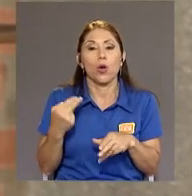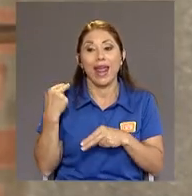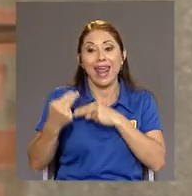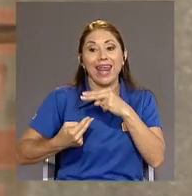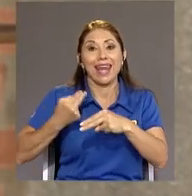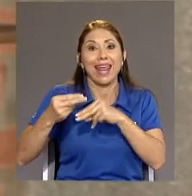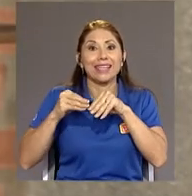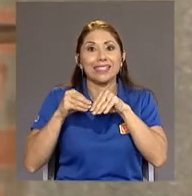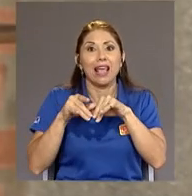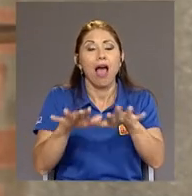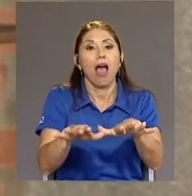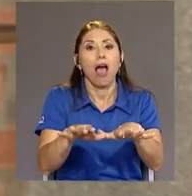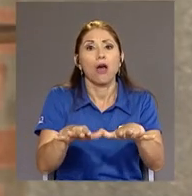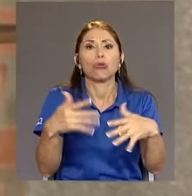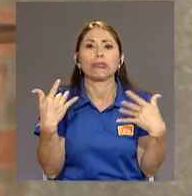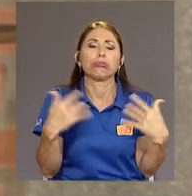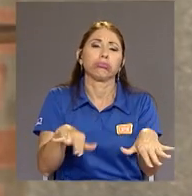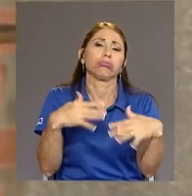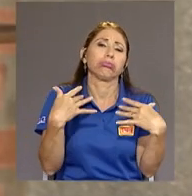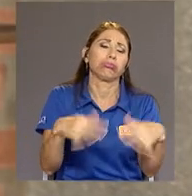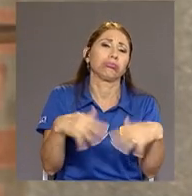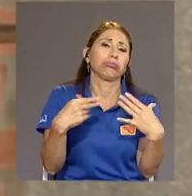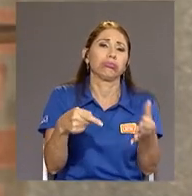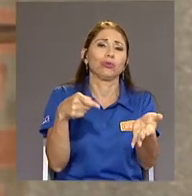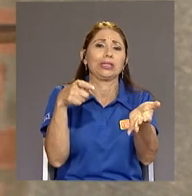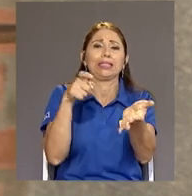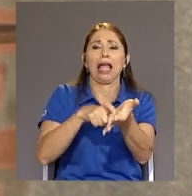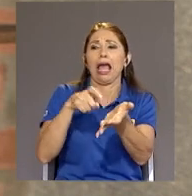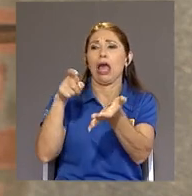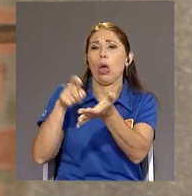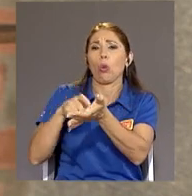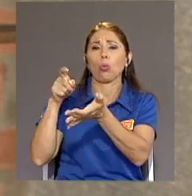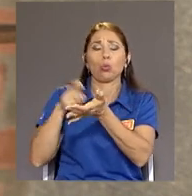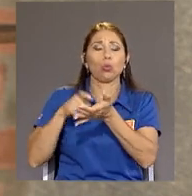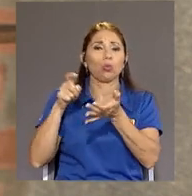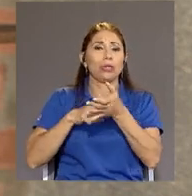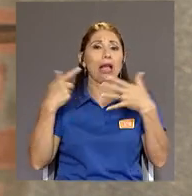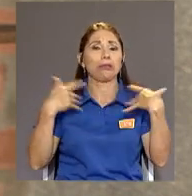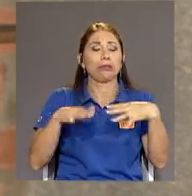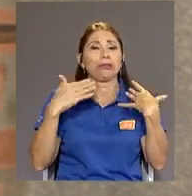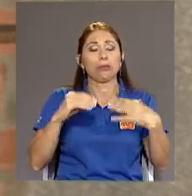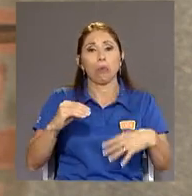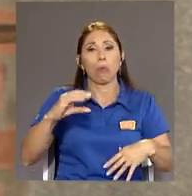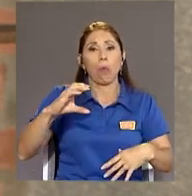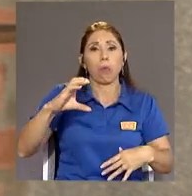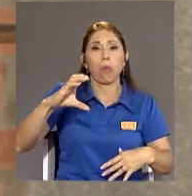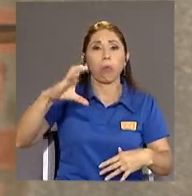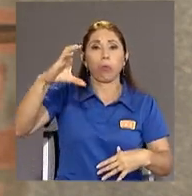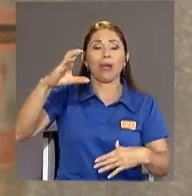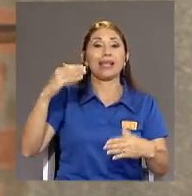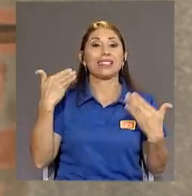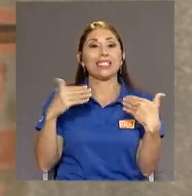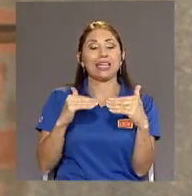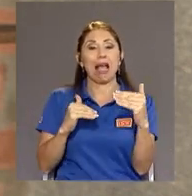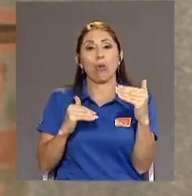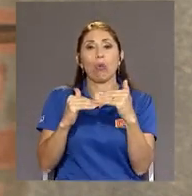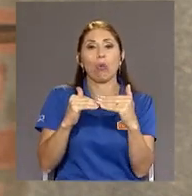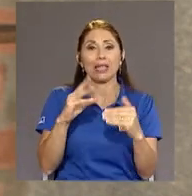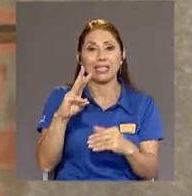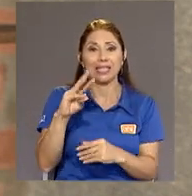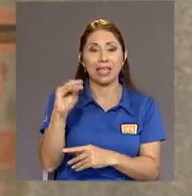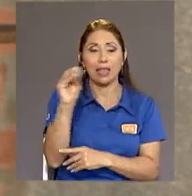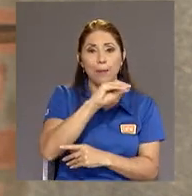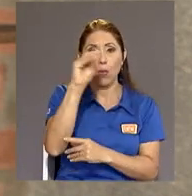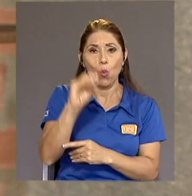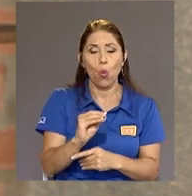del país. Un nivel de deuda enorme, ya va llegando al 60% de la producción